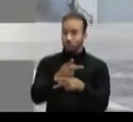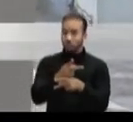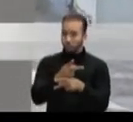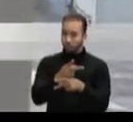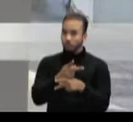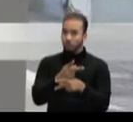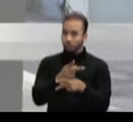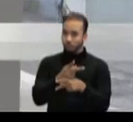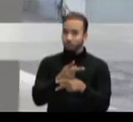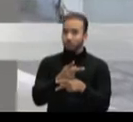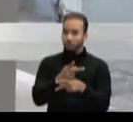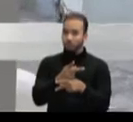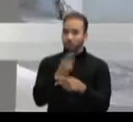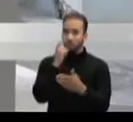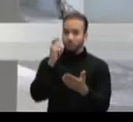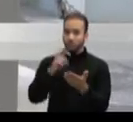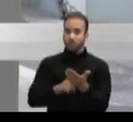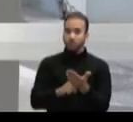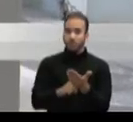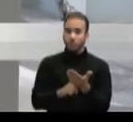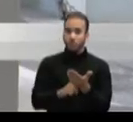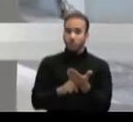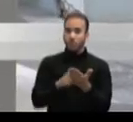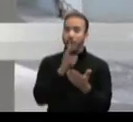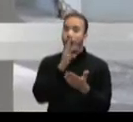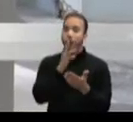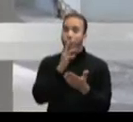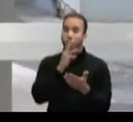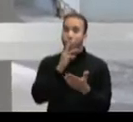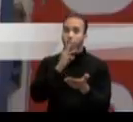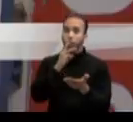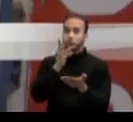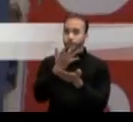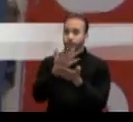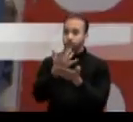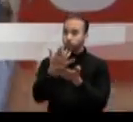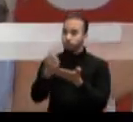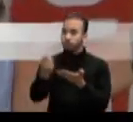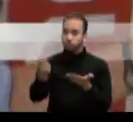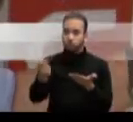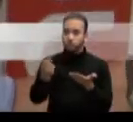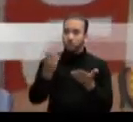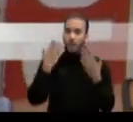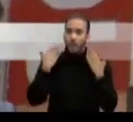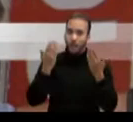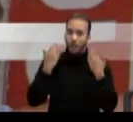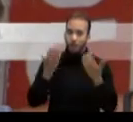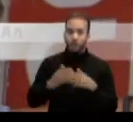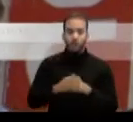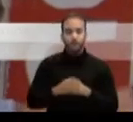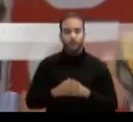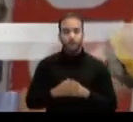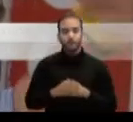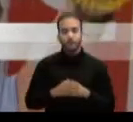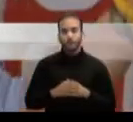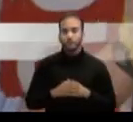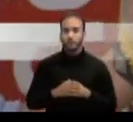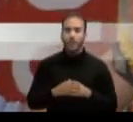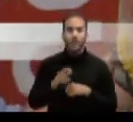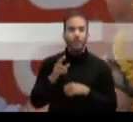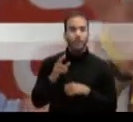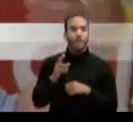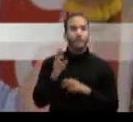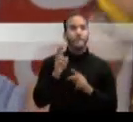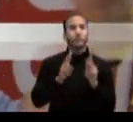nota ya los lagos bajando y el calor está demasiado también. El superuso del agua, el excesivo